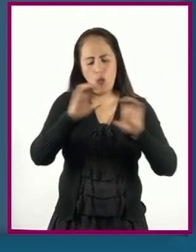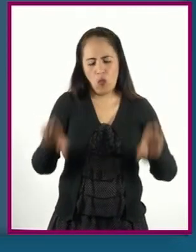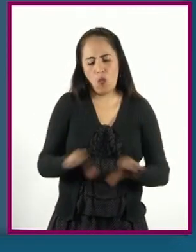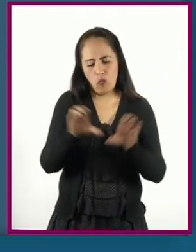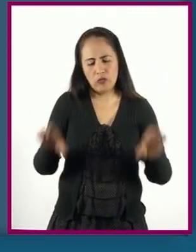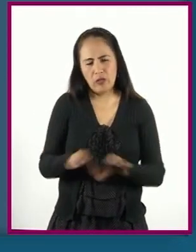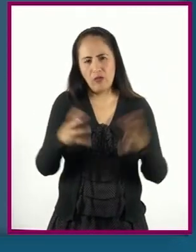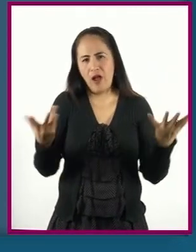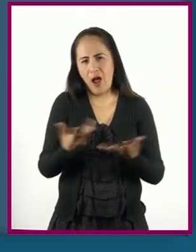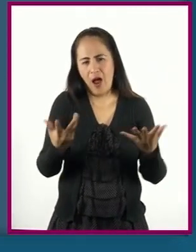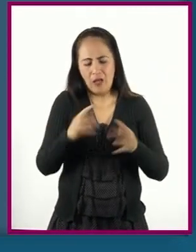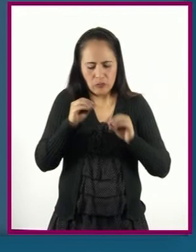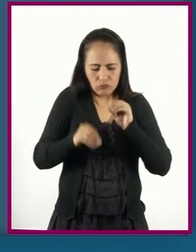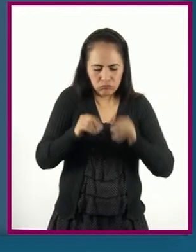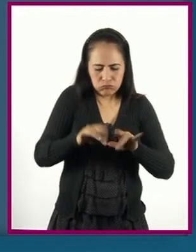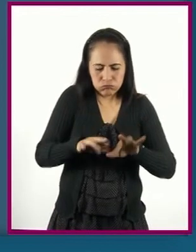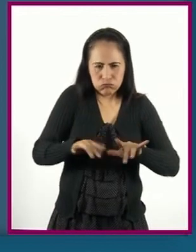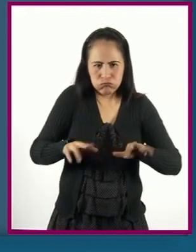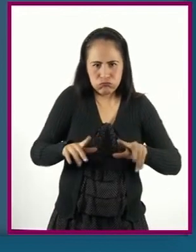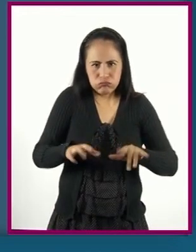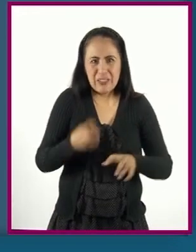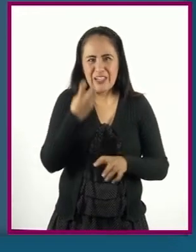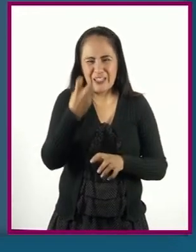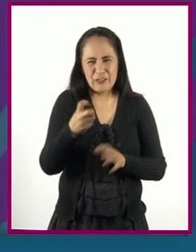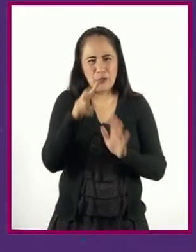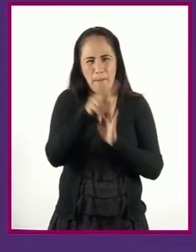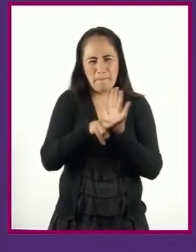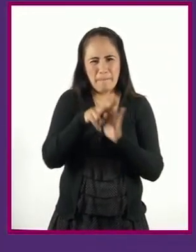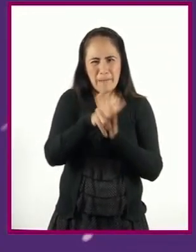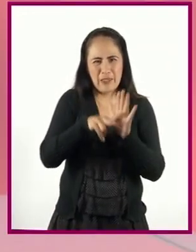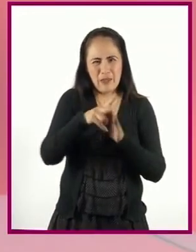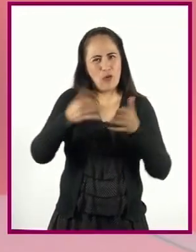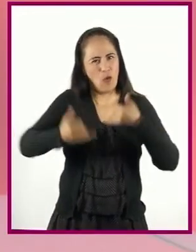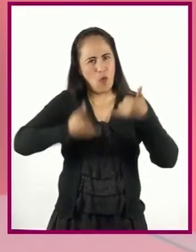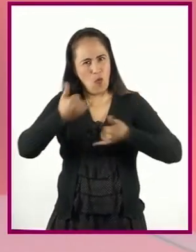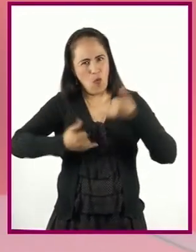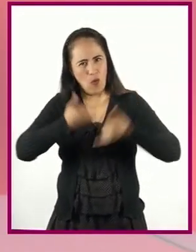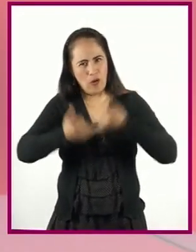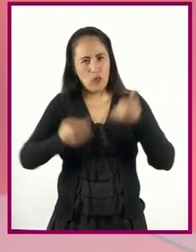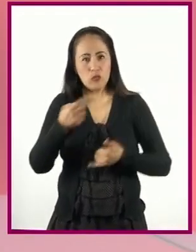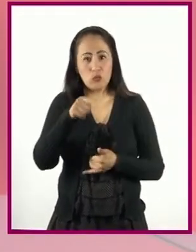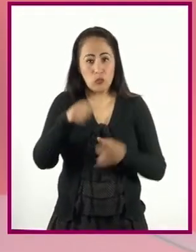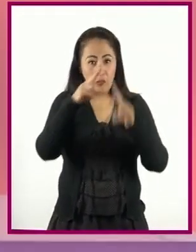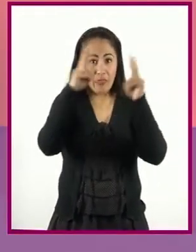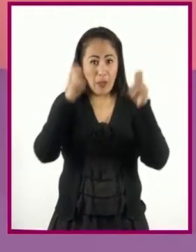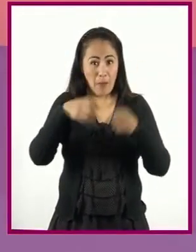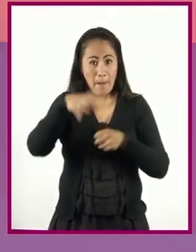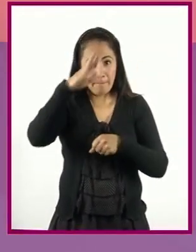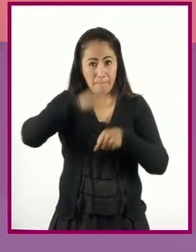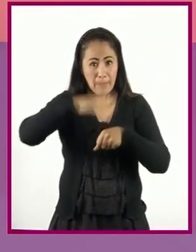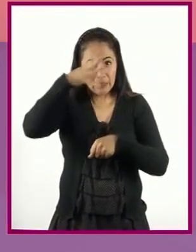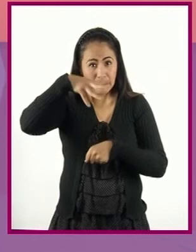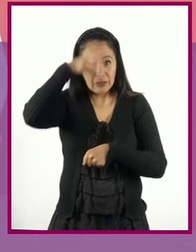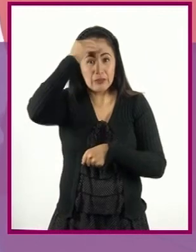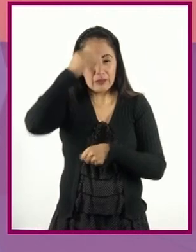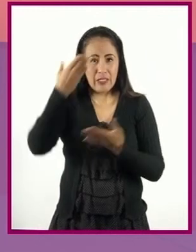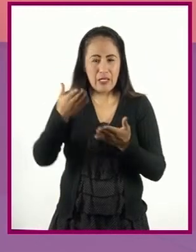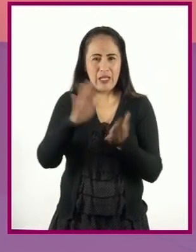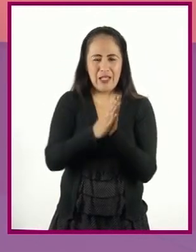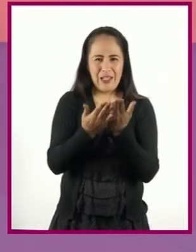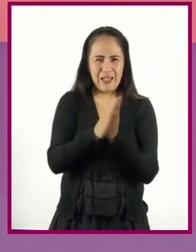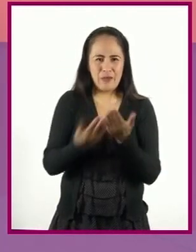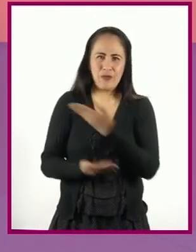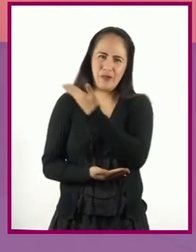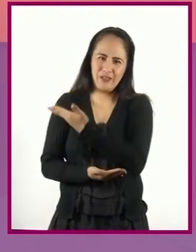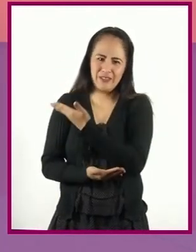Por ejemplo, estos modelos están presentes en los videojuegos. Para aprender más sobre este tema, les recomendamos el libro Todo es cuestión de